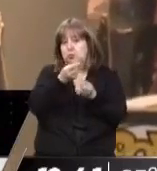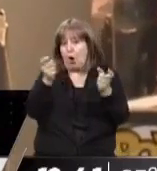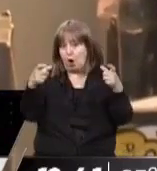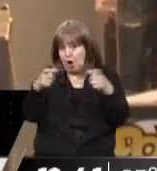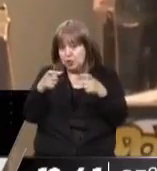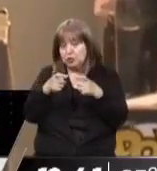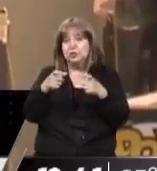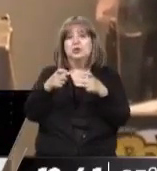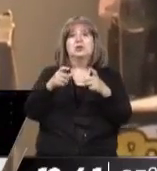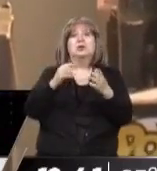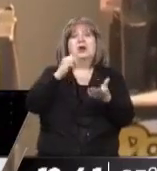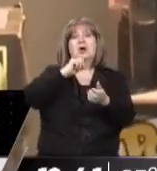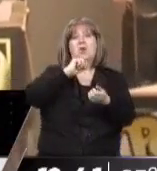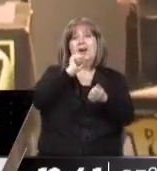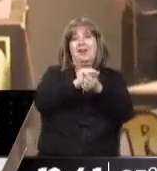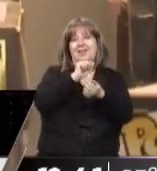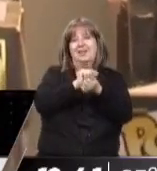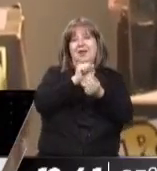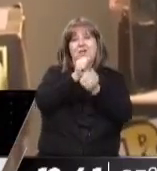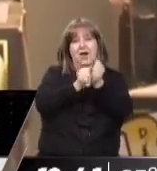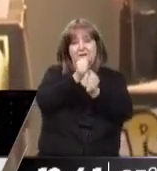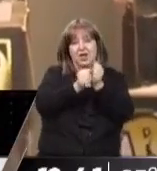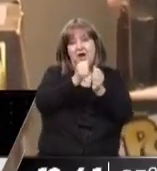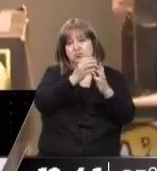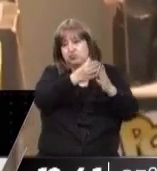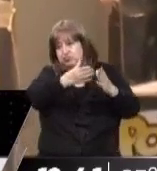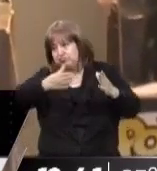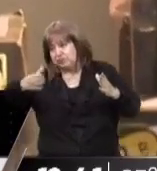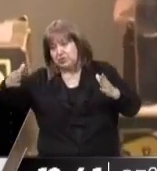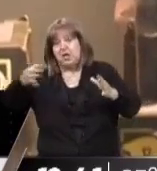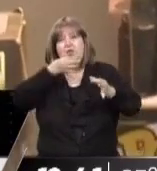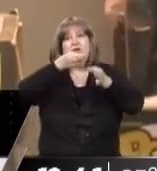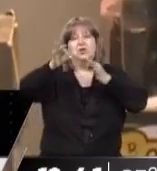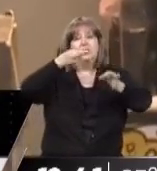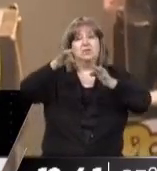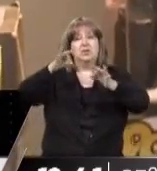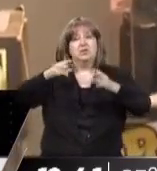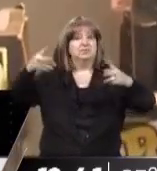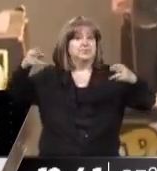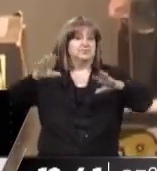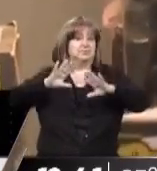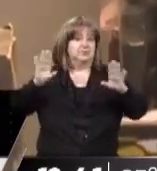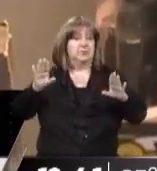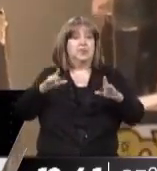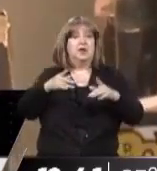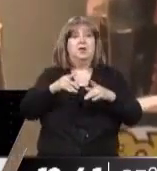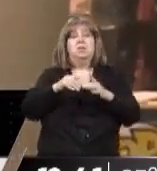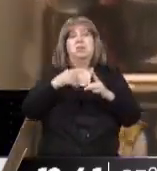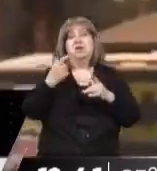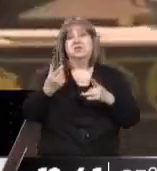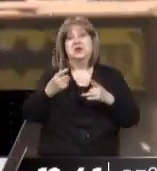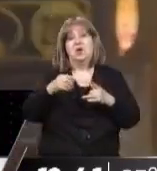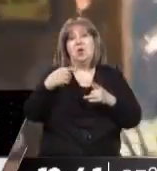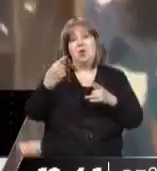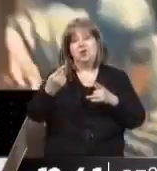es que después no vuelven a hacer el mismo modelo. Hacen una sola tirada y después se agotan. Vuelven a hacer tal vez otro Batman, como otro